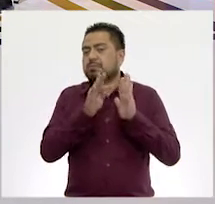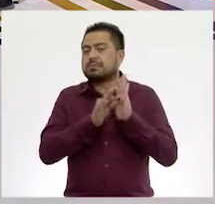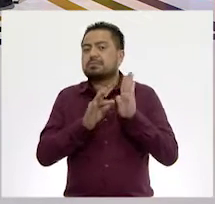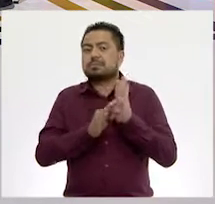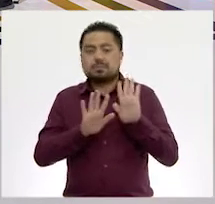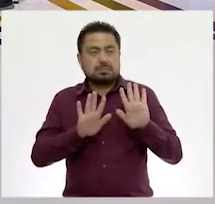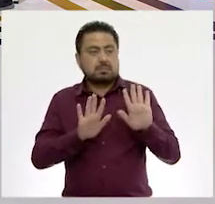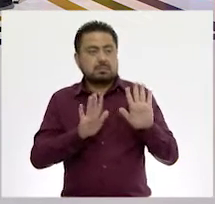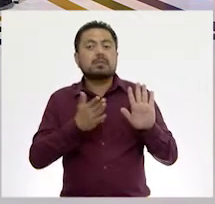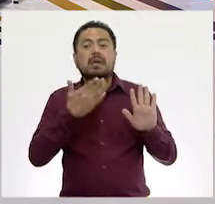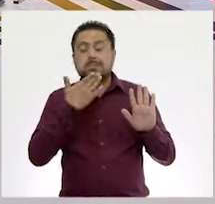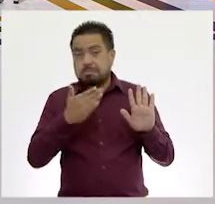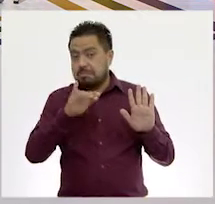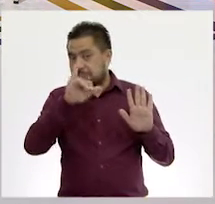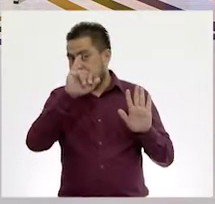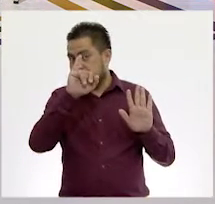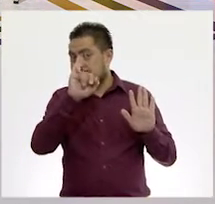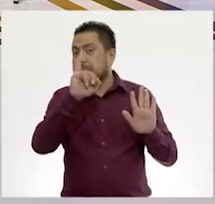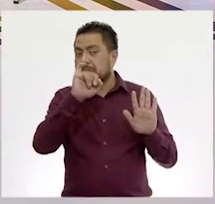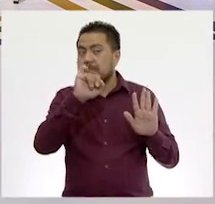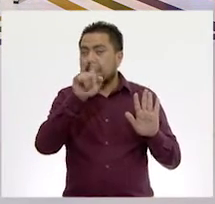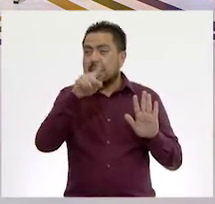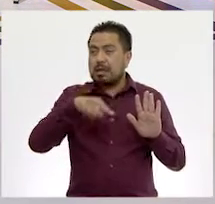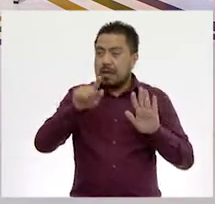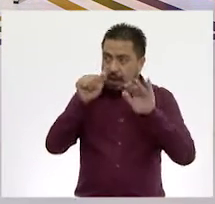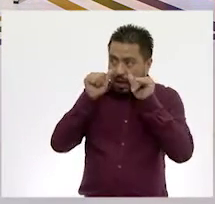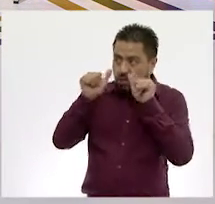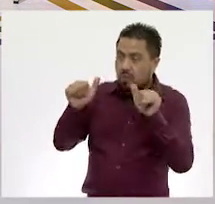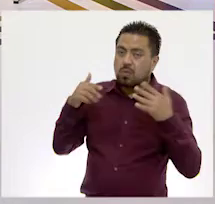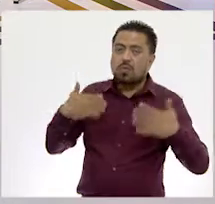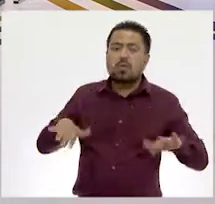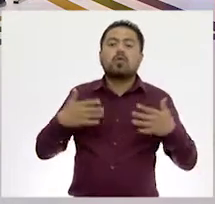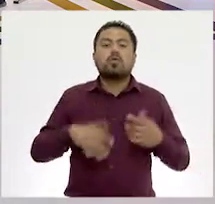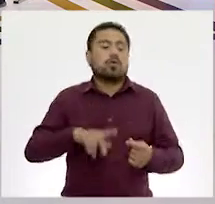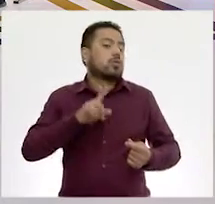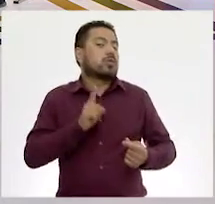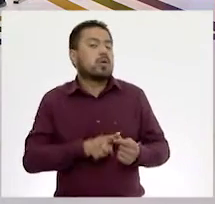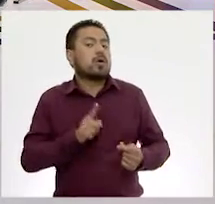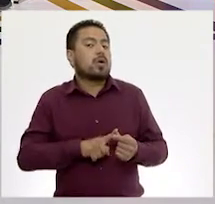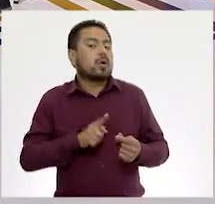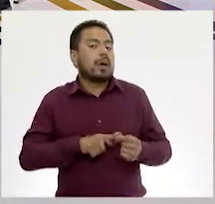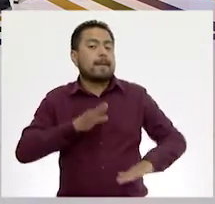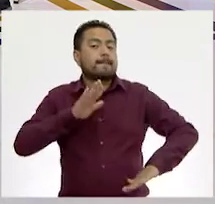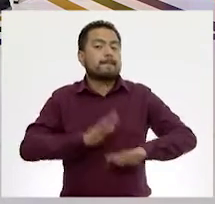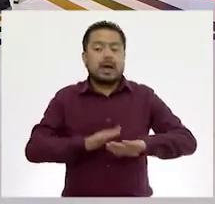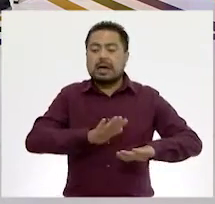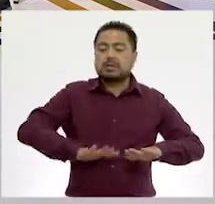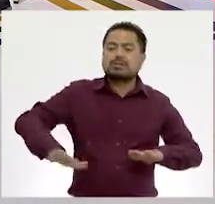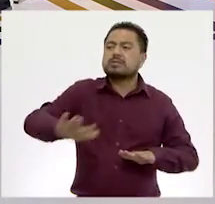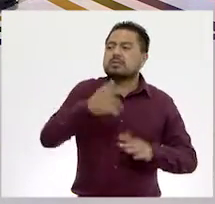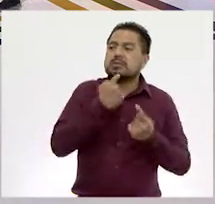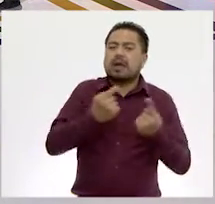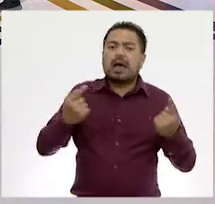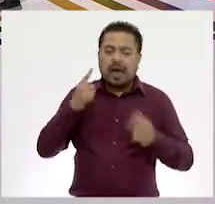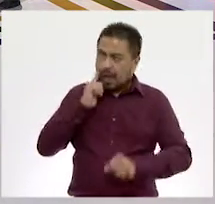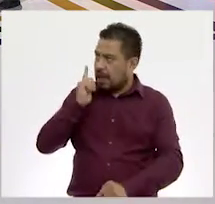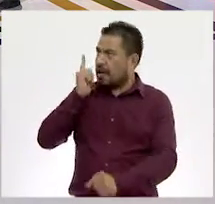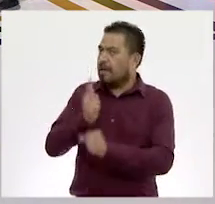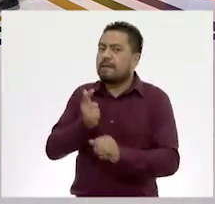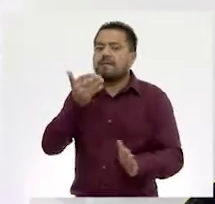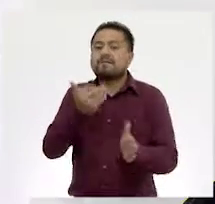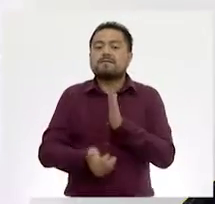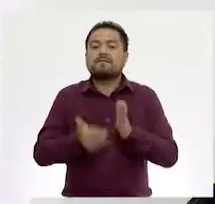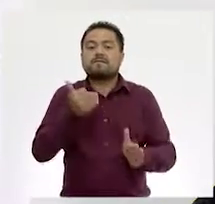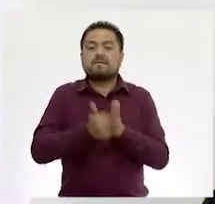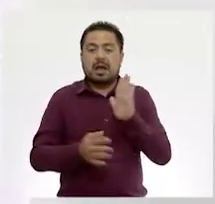¡Qué bien! Pusieron excelente. Mucha atención. ¿Dónde van? A ver, ya las demás y los demás niños ya vieron dónde